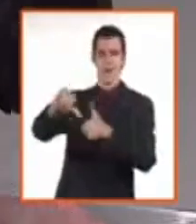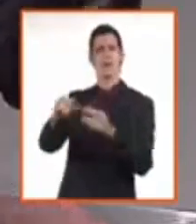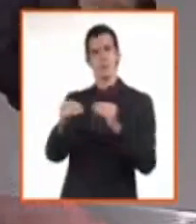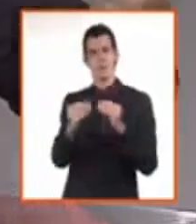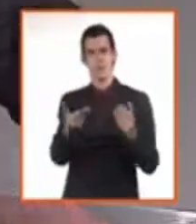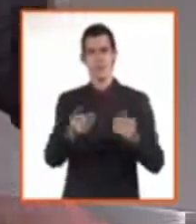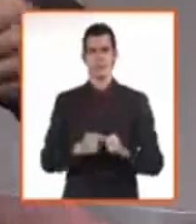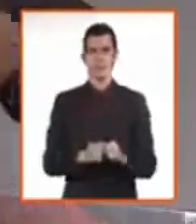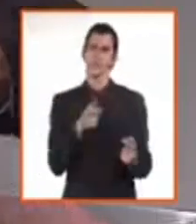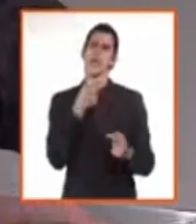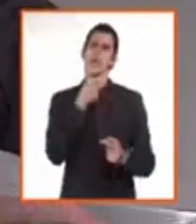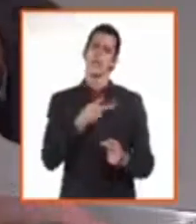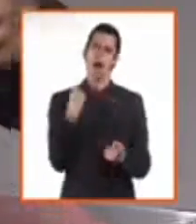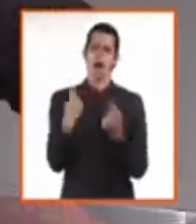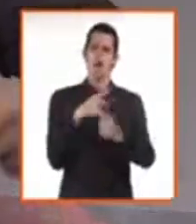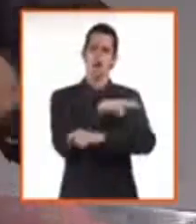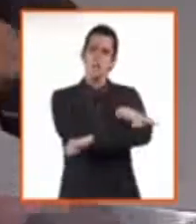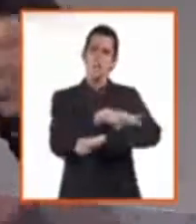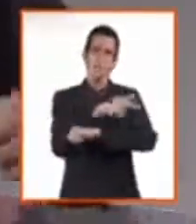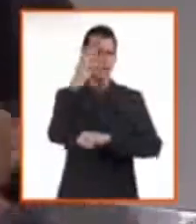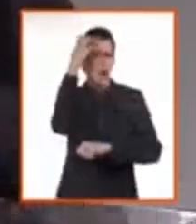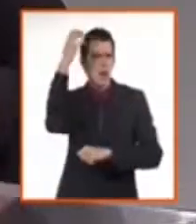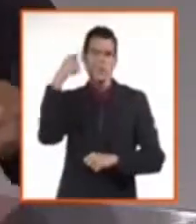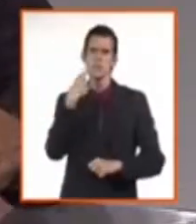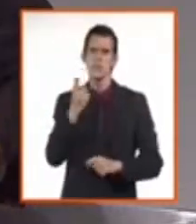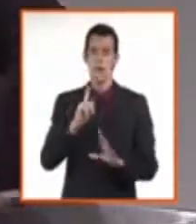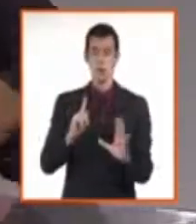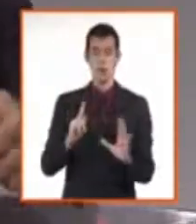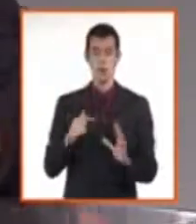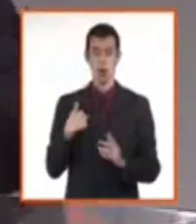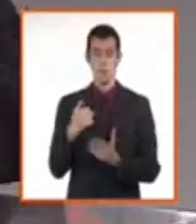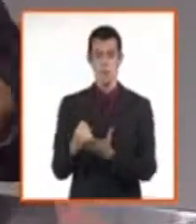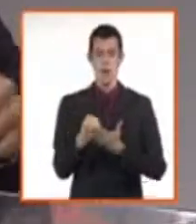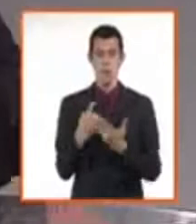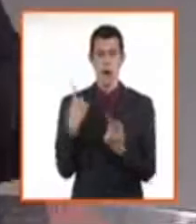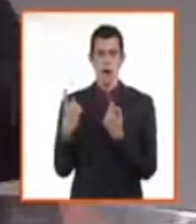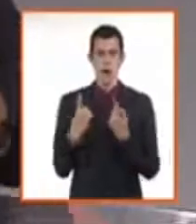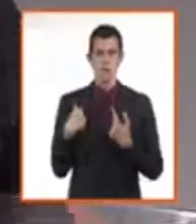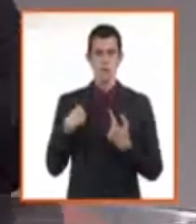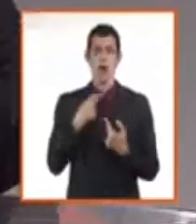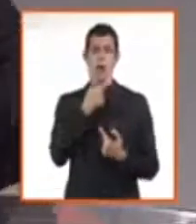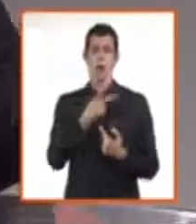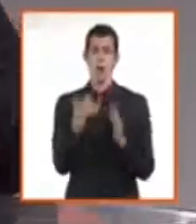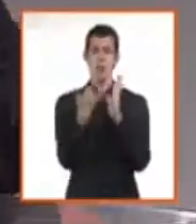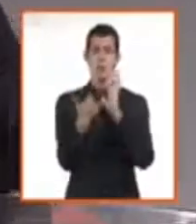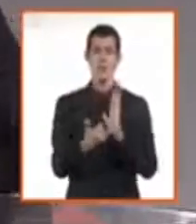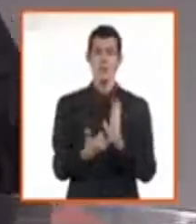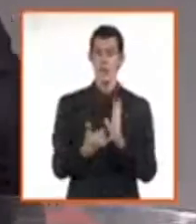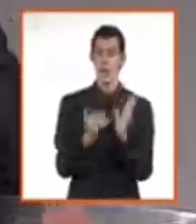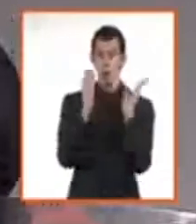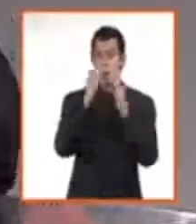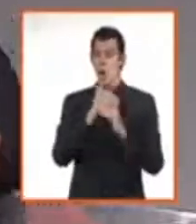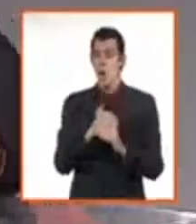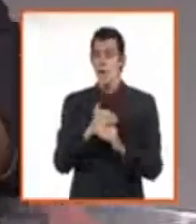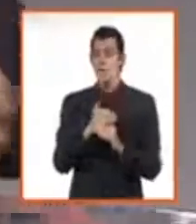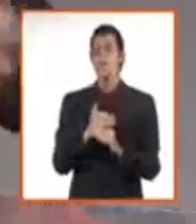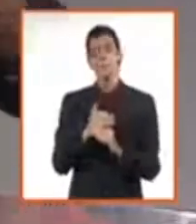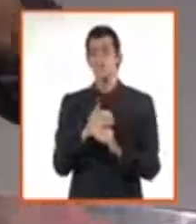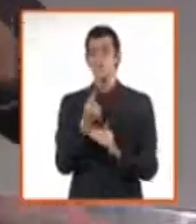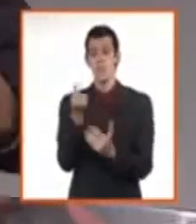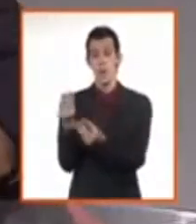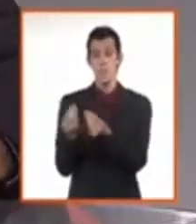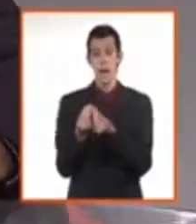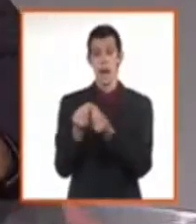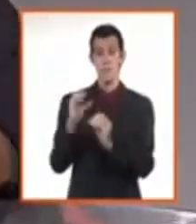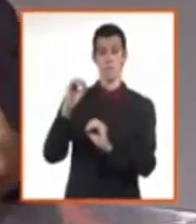con tal de que cuando hablan de inversión es bueno estar de entrar dentro de ese paquete de inversiones y raspar unos millones por aquí sobre todo